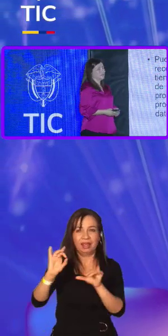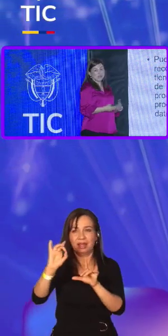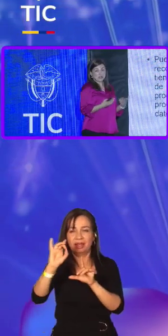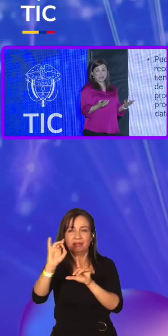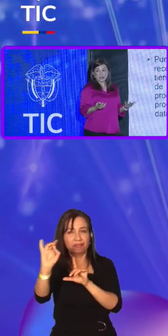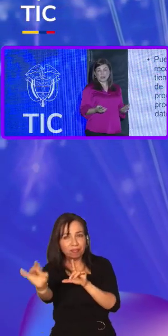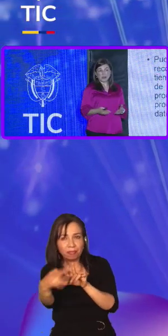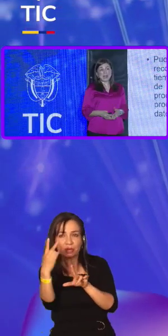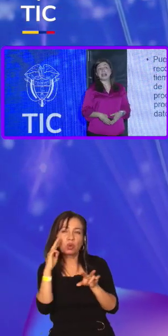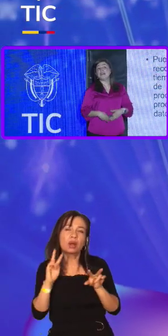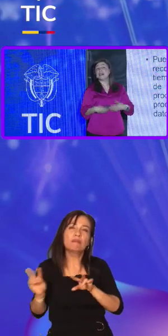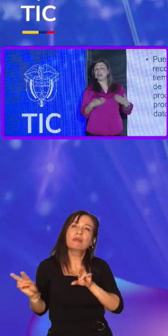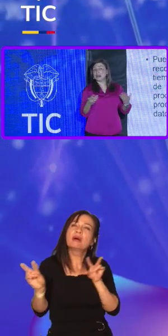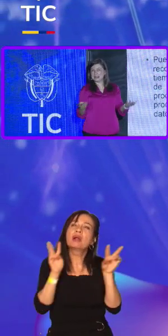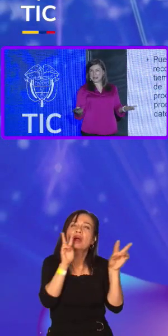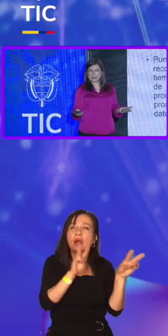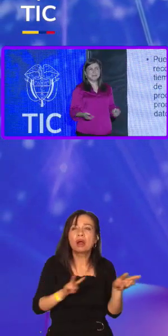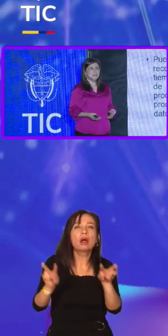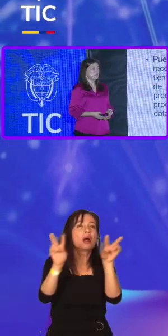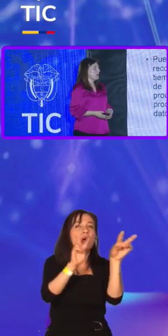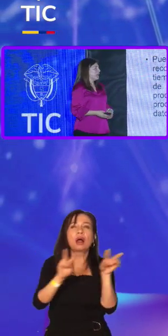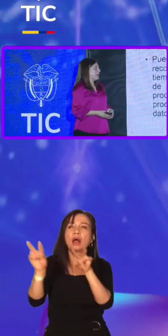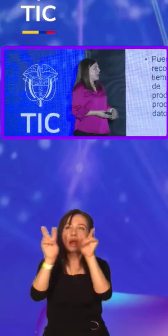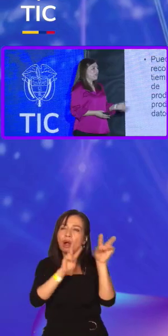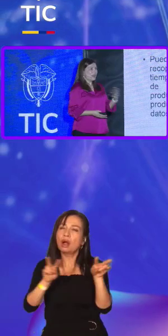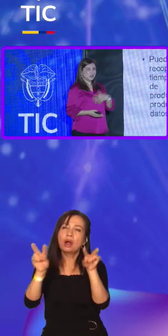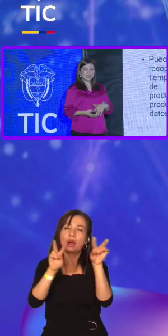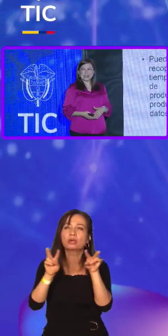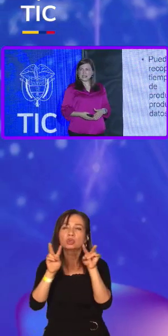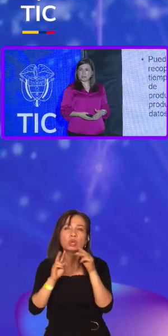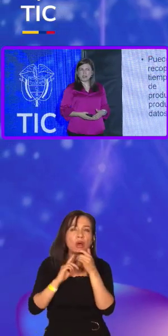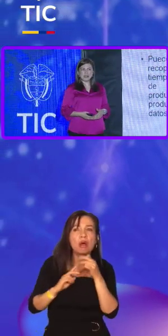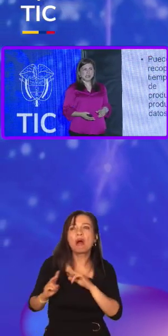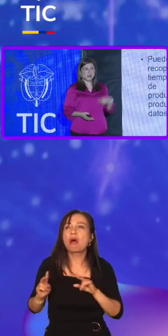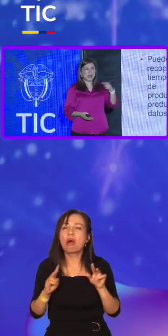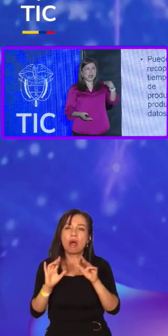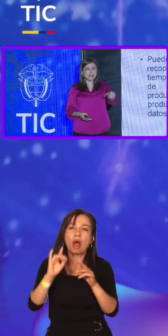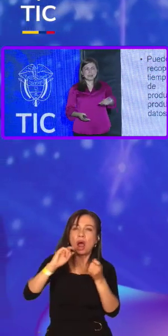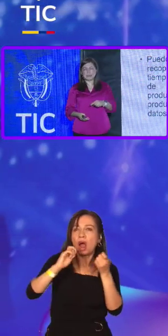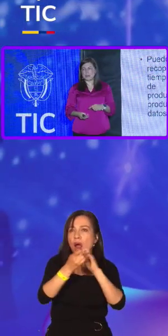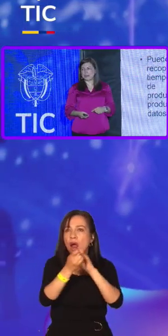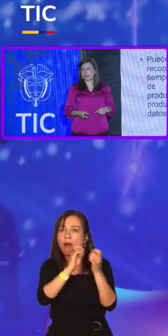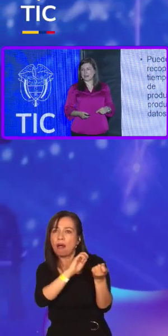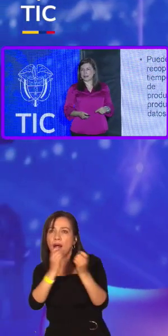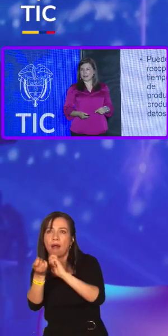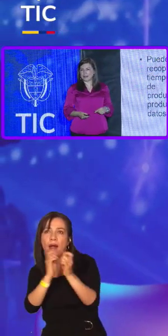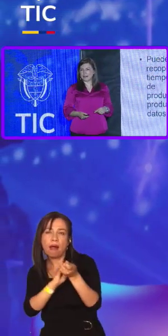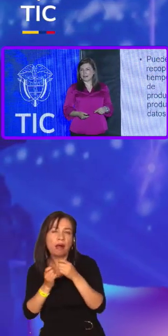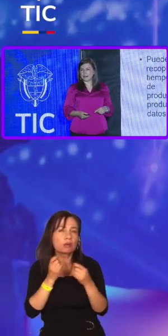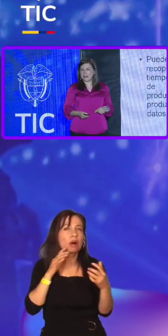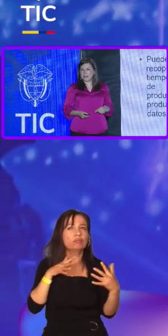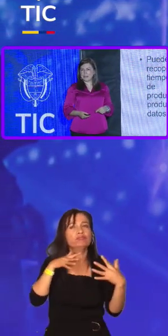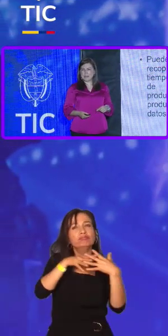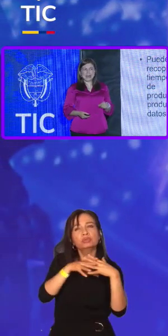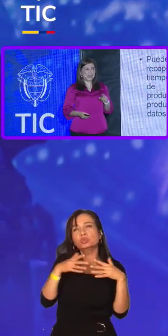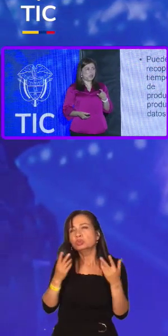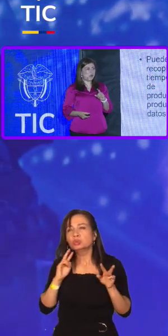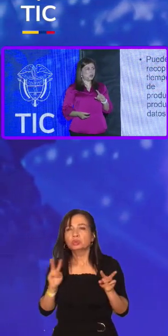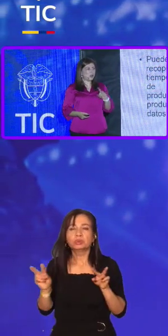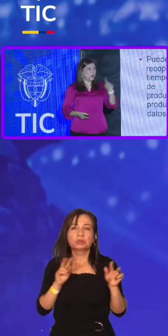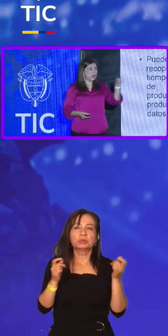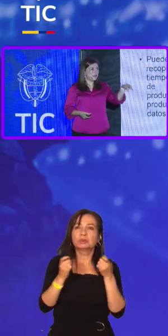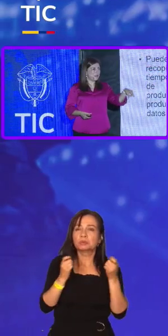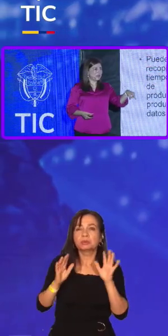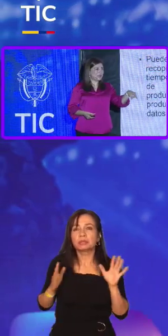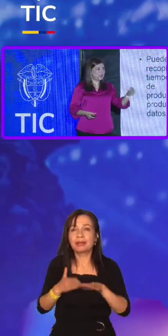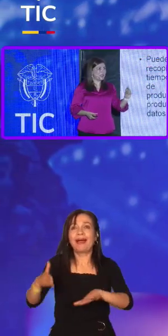digital, o dicho de otra forma, en la virtualidad, qué efecto tendría esa modificación antes de implementarla,